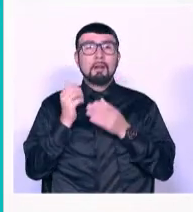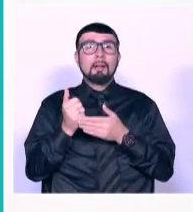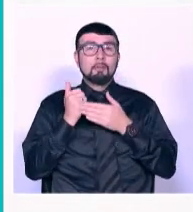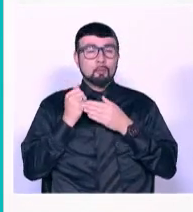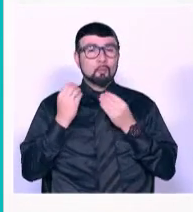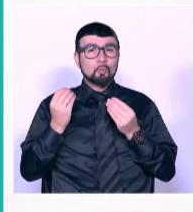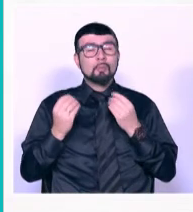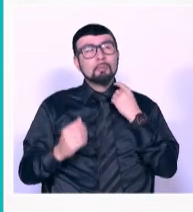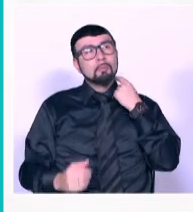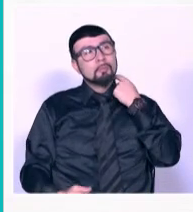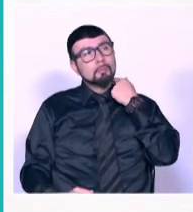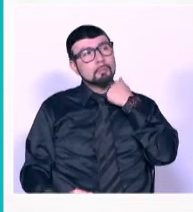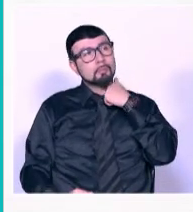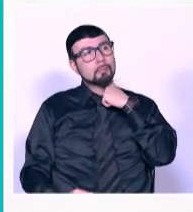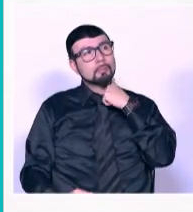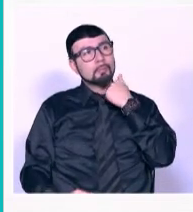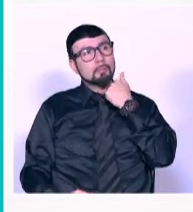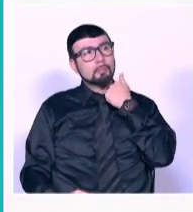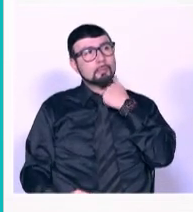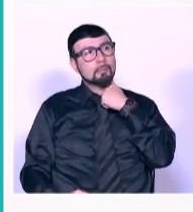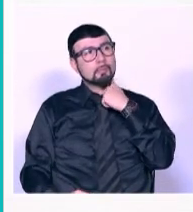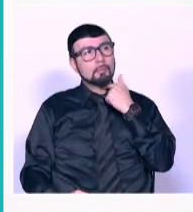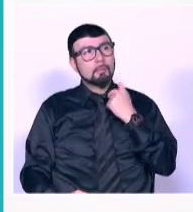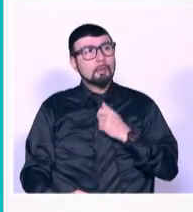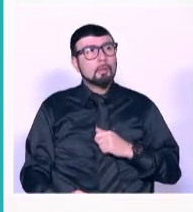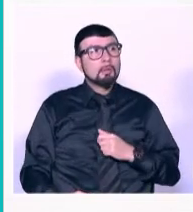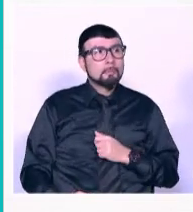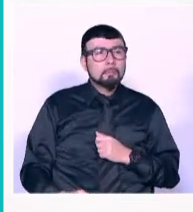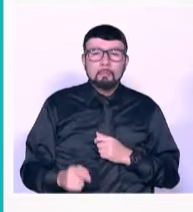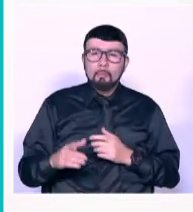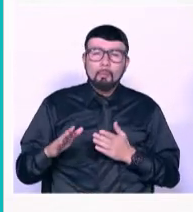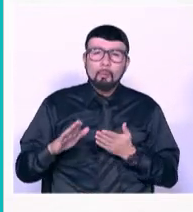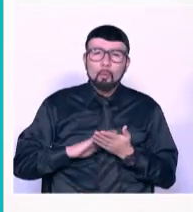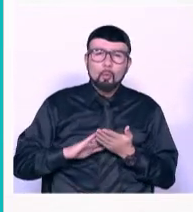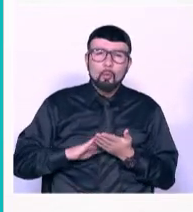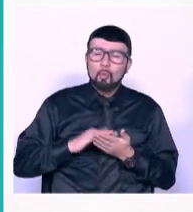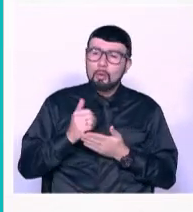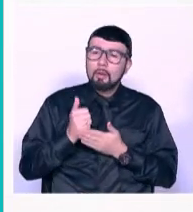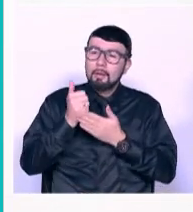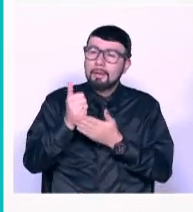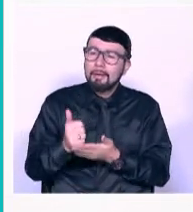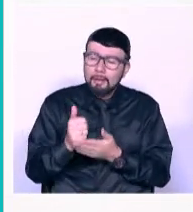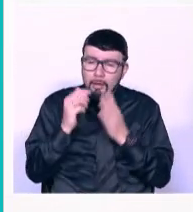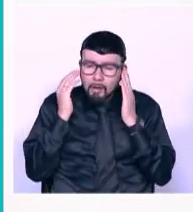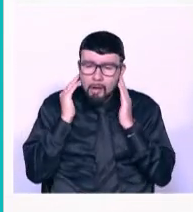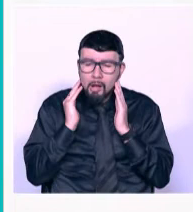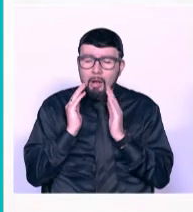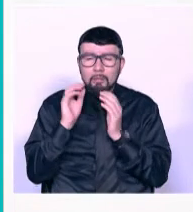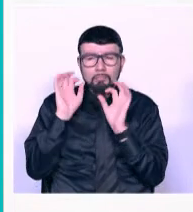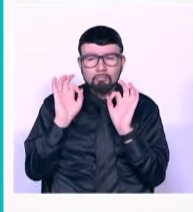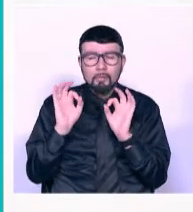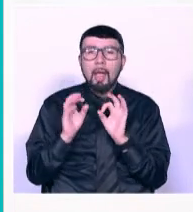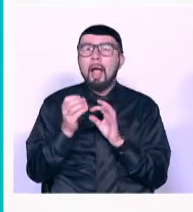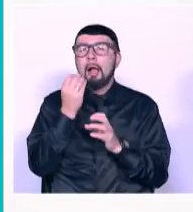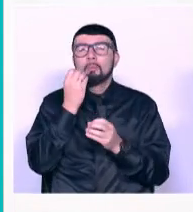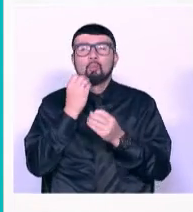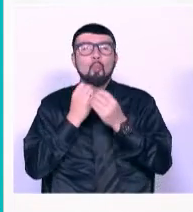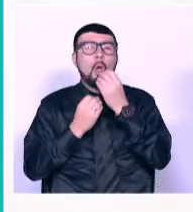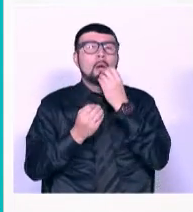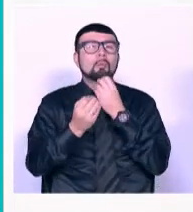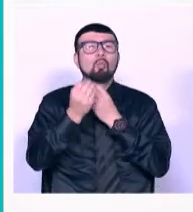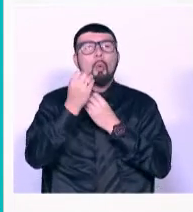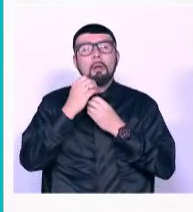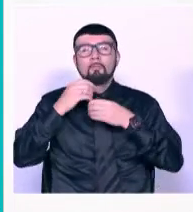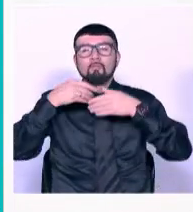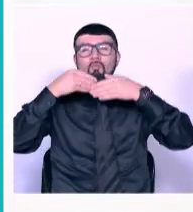mucho. Corregir la oclusión del paciente para que el paciente pueda masticar bien,